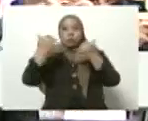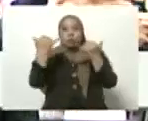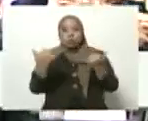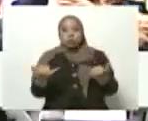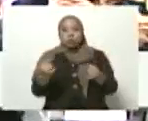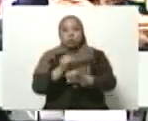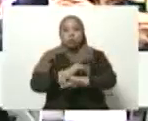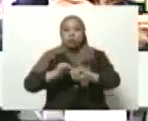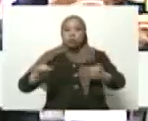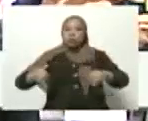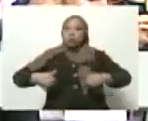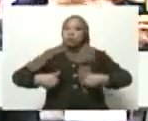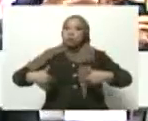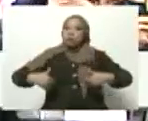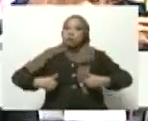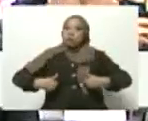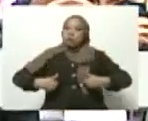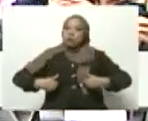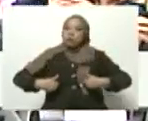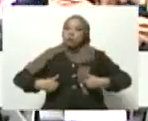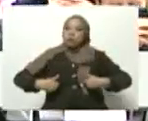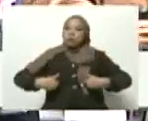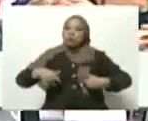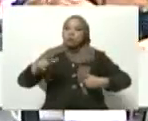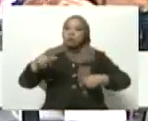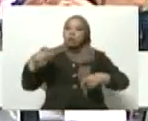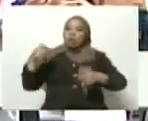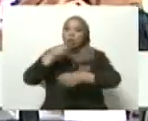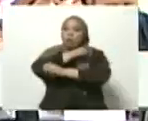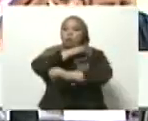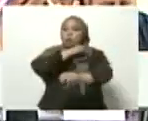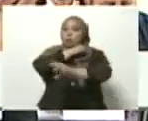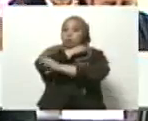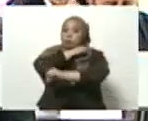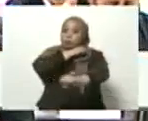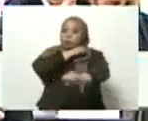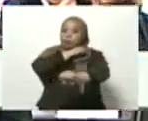determinarlo, pero que sin ninguna duda son de carácter delincuencial.